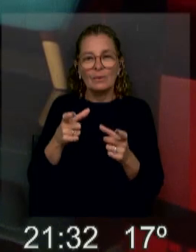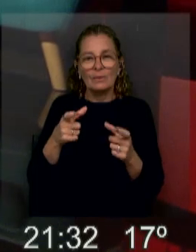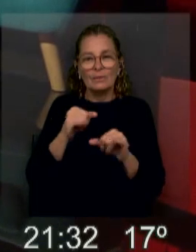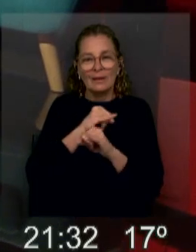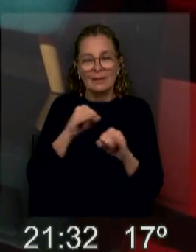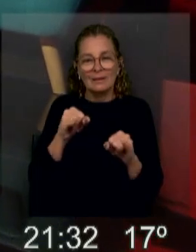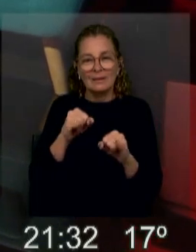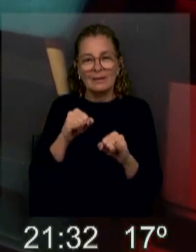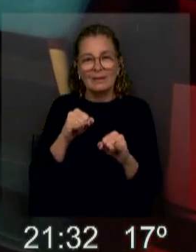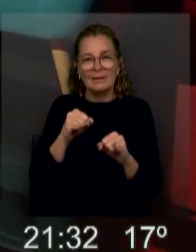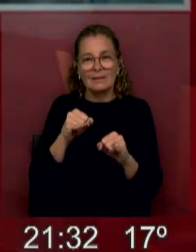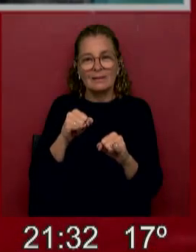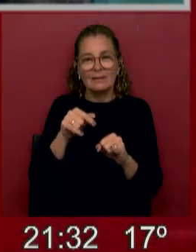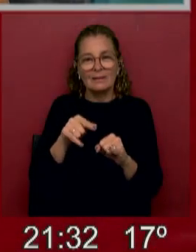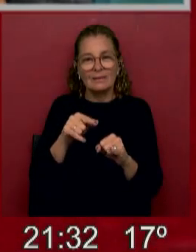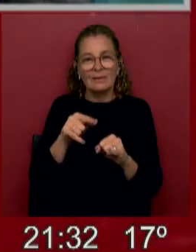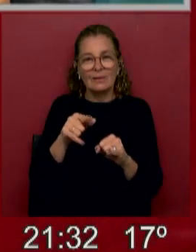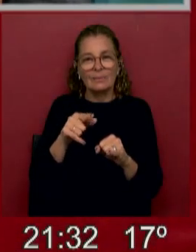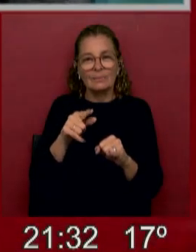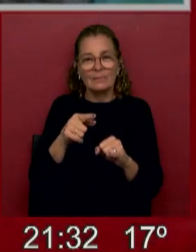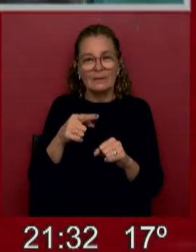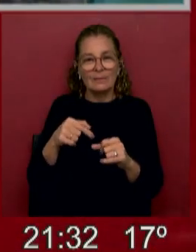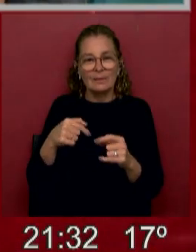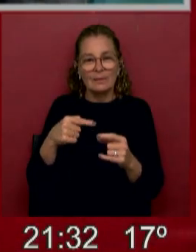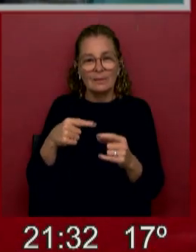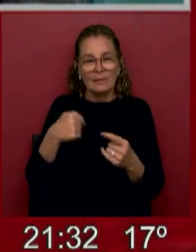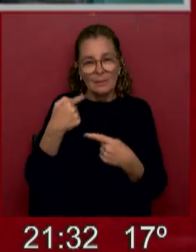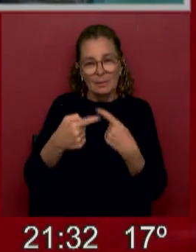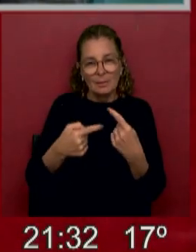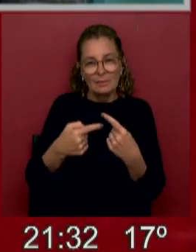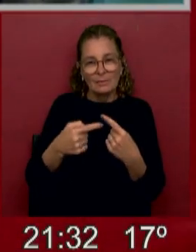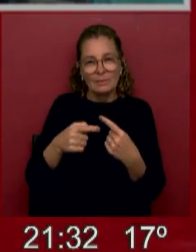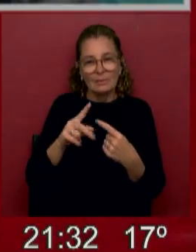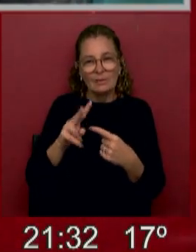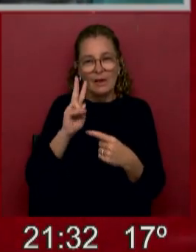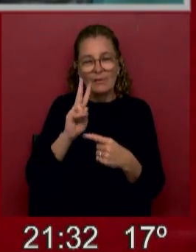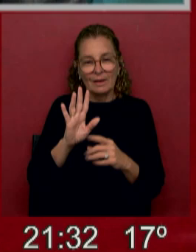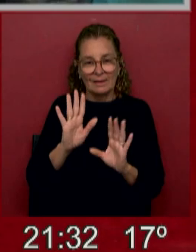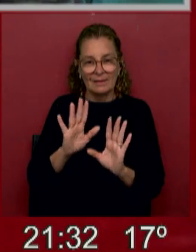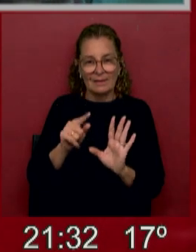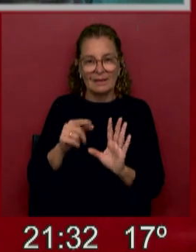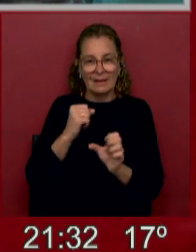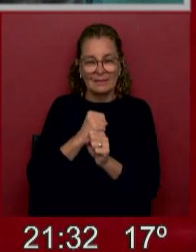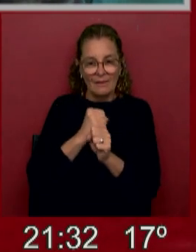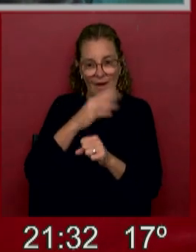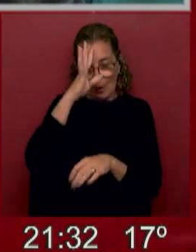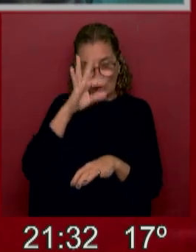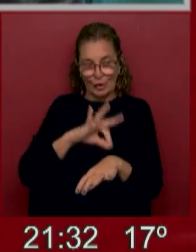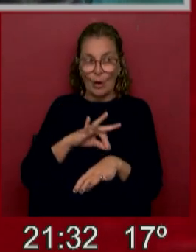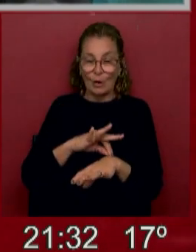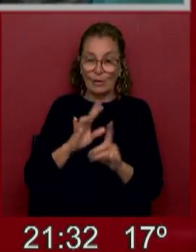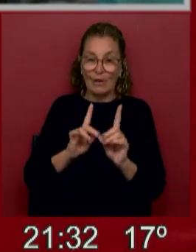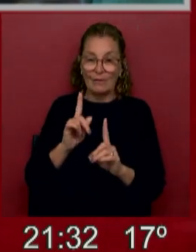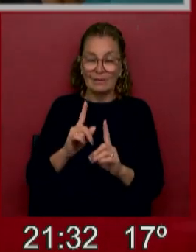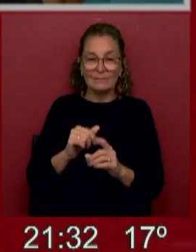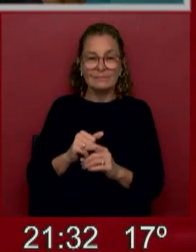cerrar y esa promesa de que las cosas van a pasar a segunda instancia, bueno, ese es el trabajo psicológico que nos hacemos.